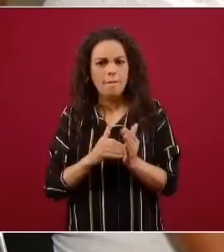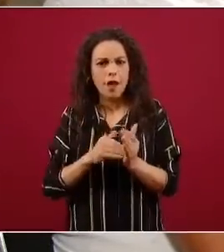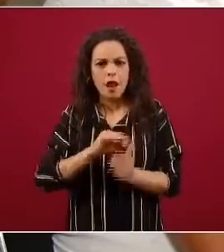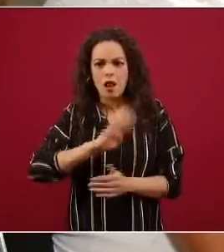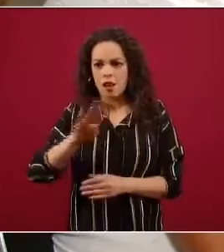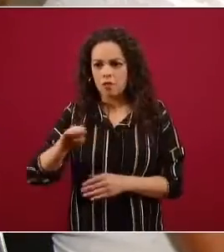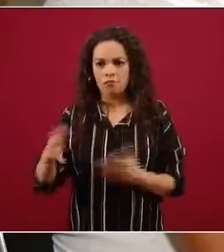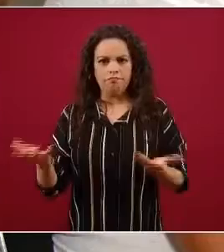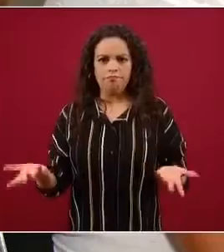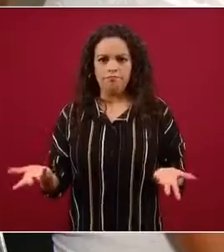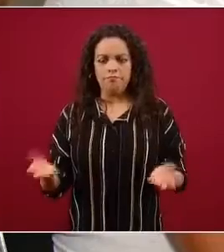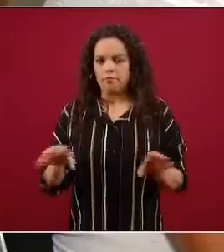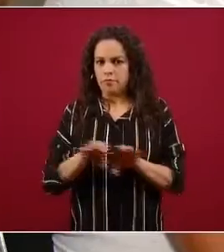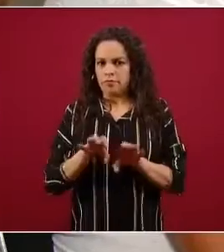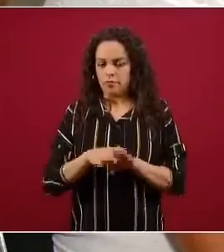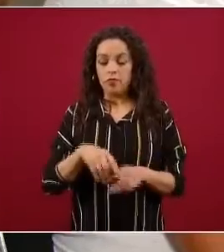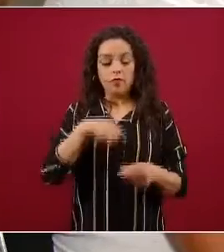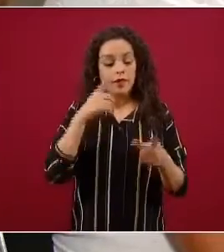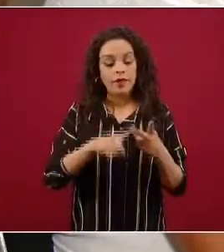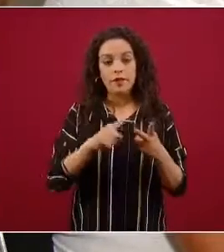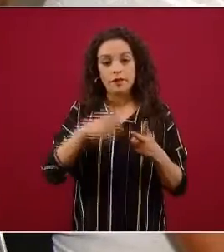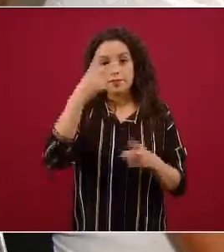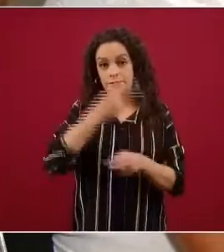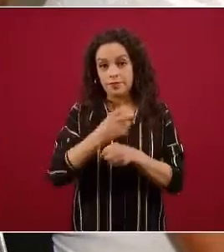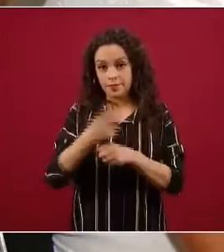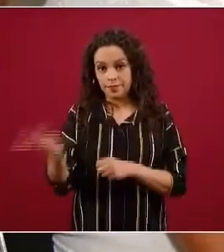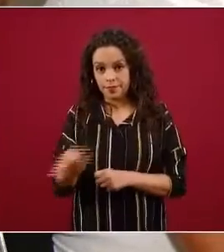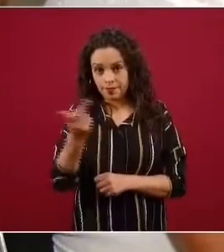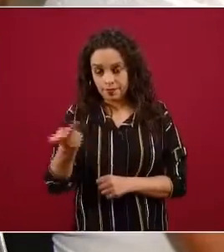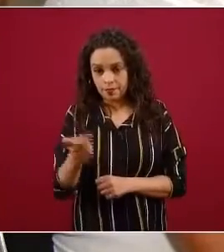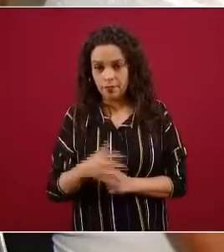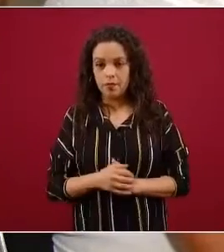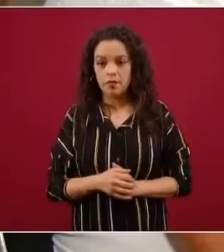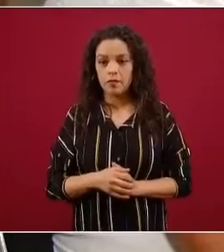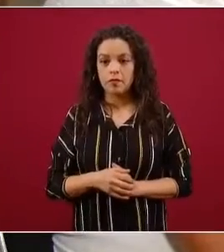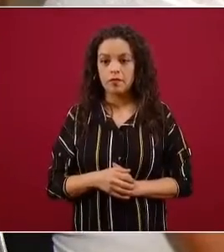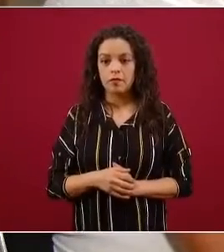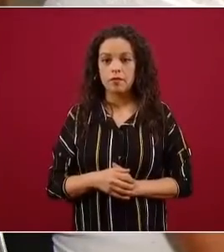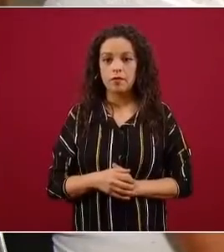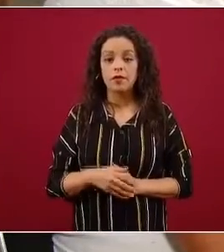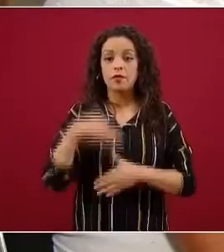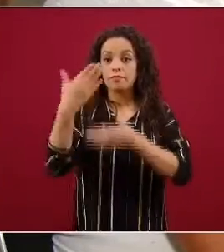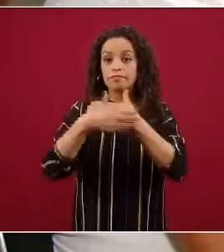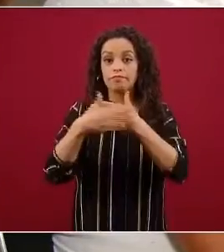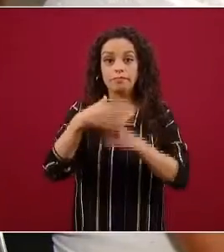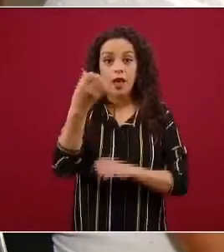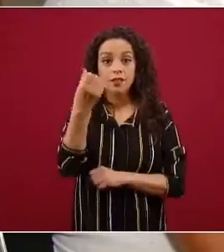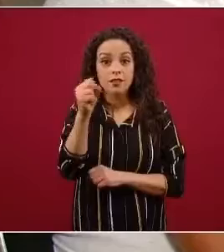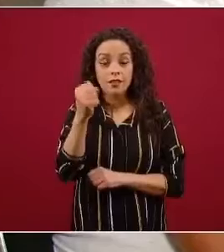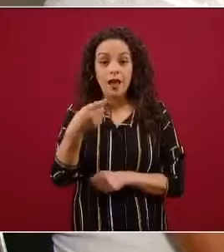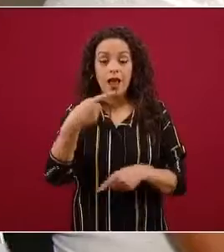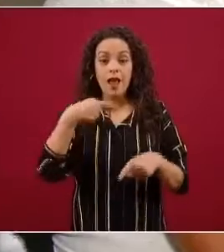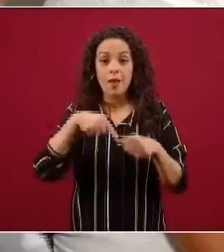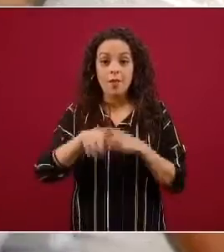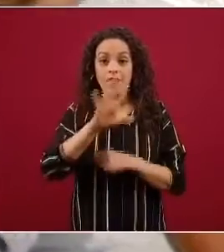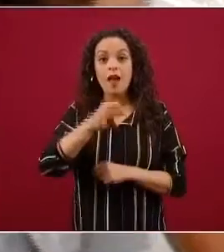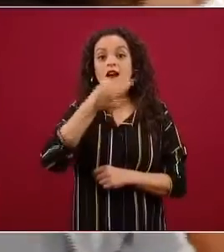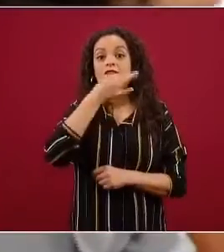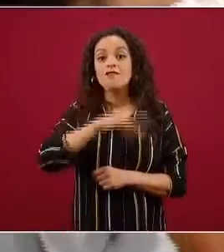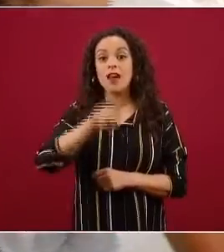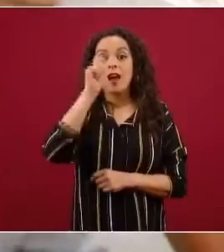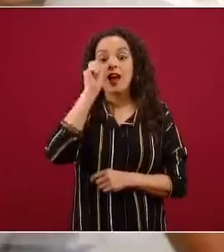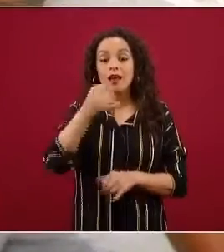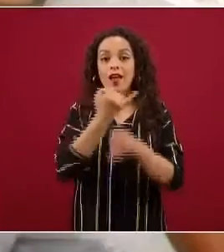sentido. La segunda pregunta sería, estamos a un poco más de 2 meses de que lleguen las fiestas patrias, preguntarle si se van a cancelar el